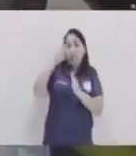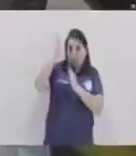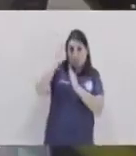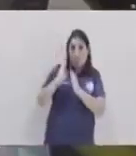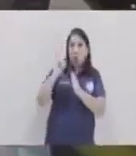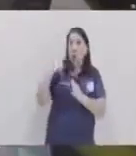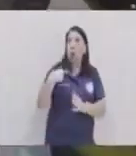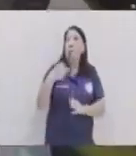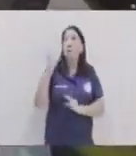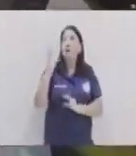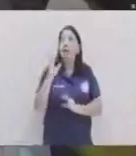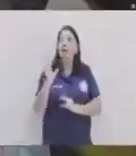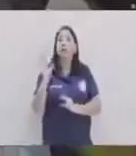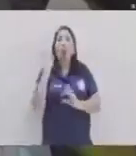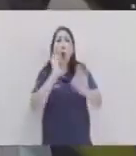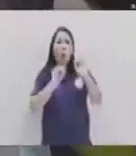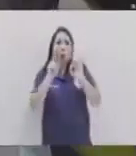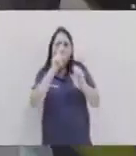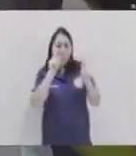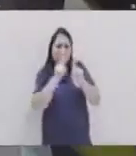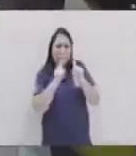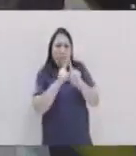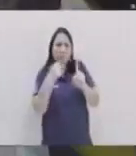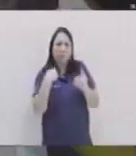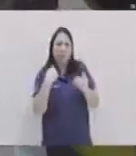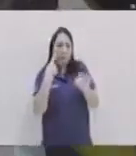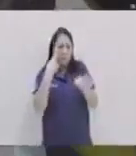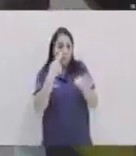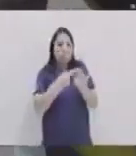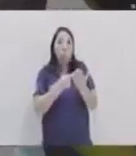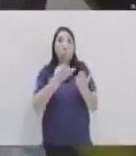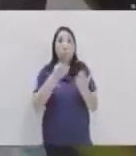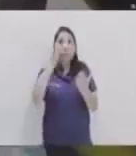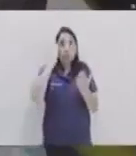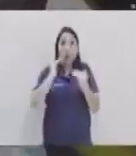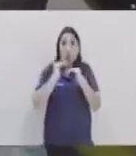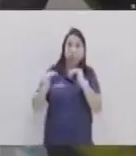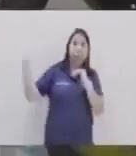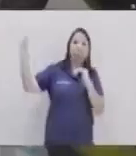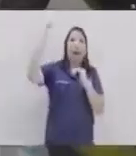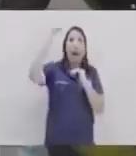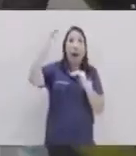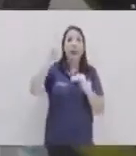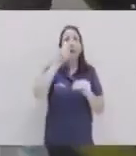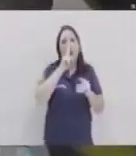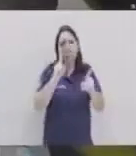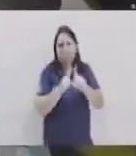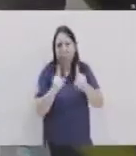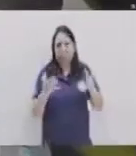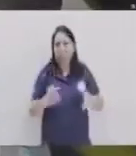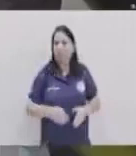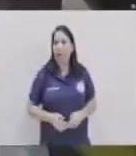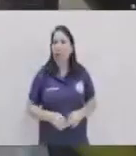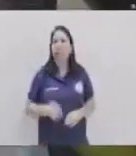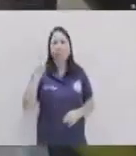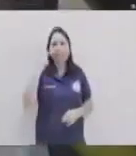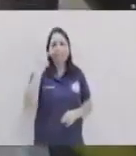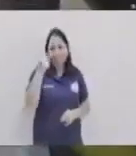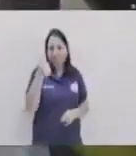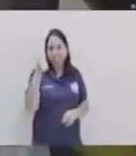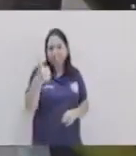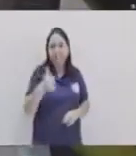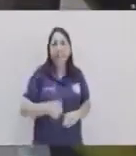pues posiblemente ven a un ser supremo, por decirlo así, ¿verdad? Entonces, desde ese punto de vista creo que sí tiene